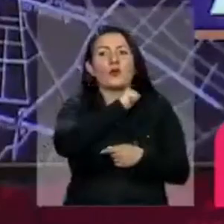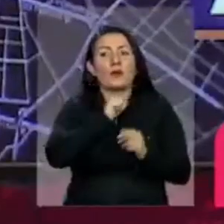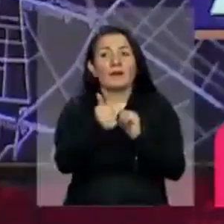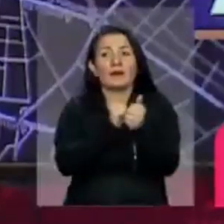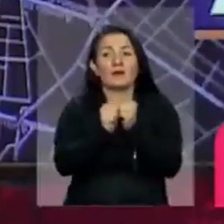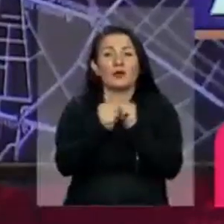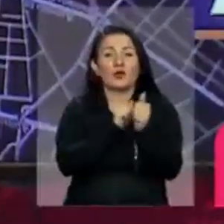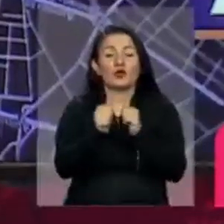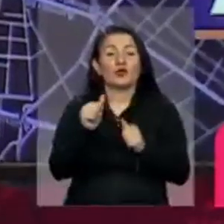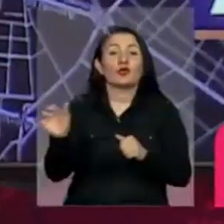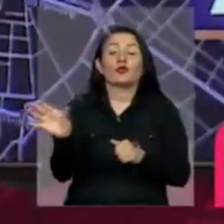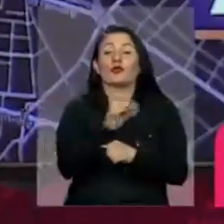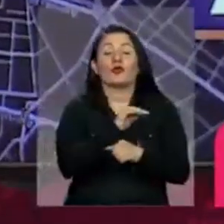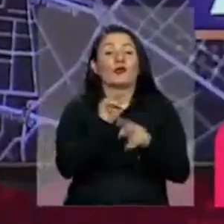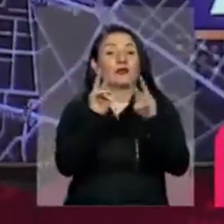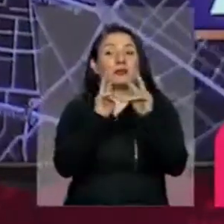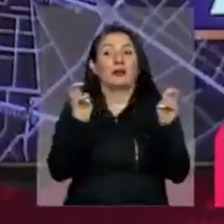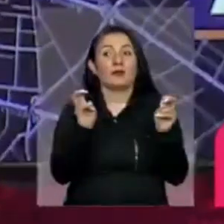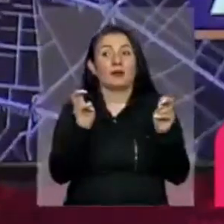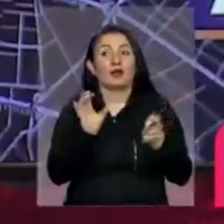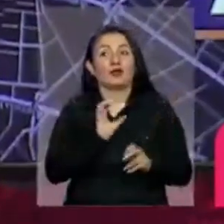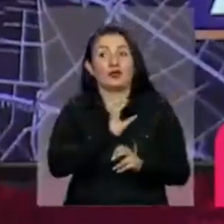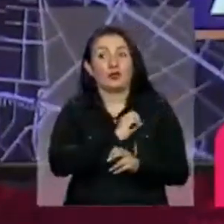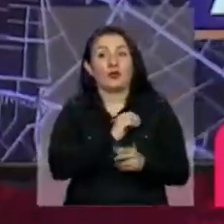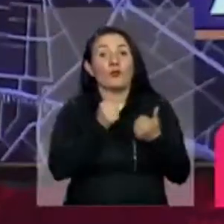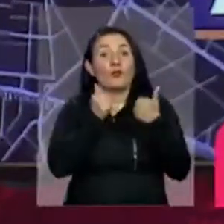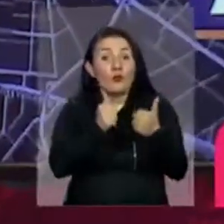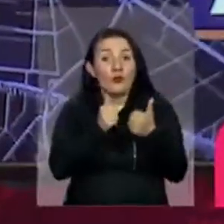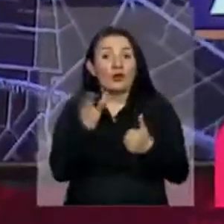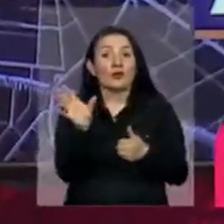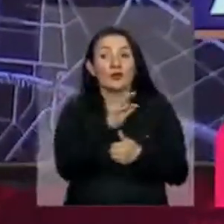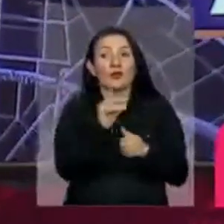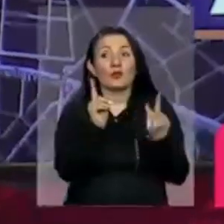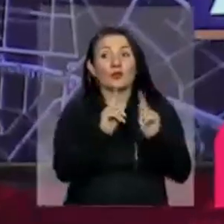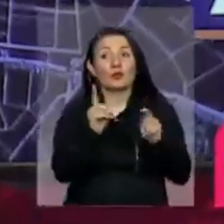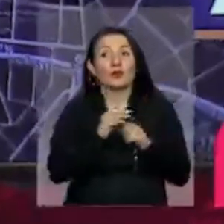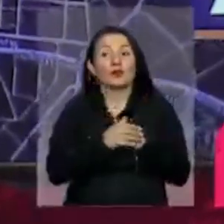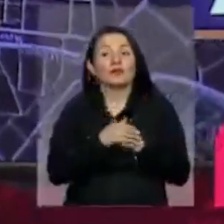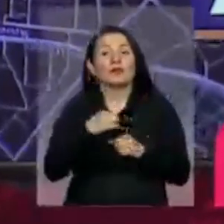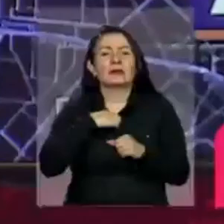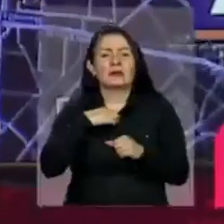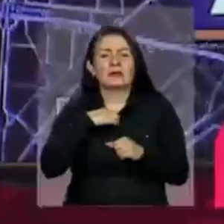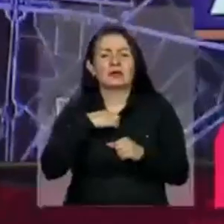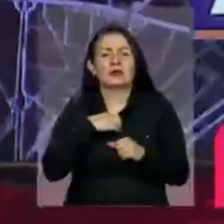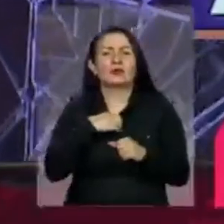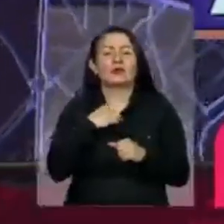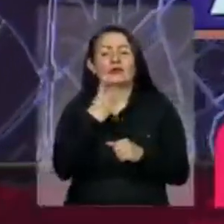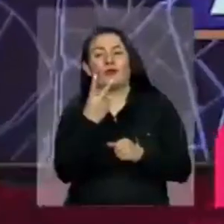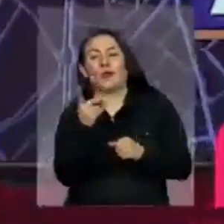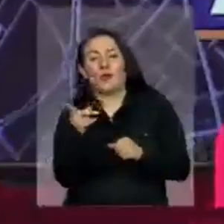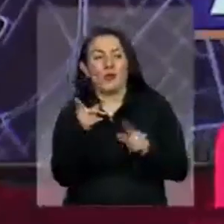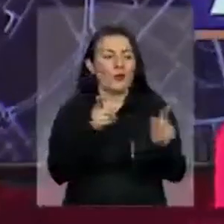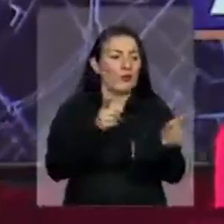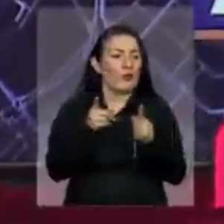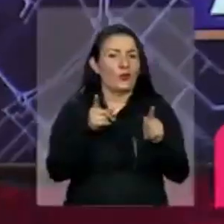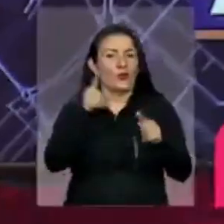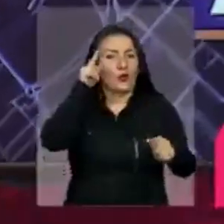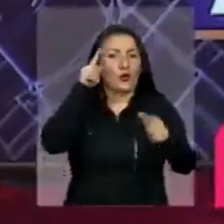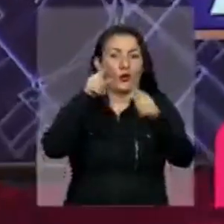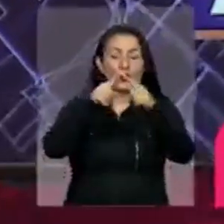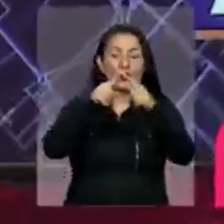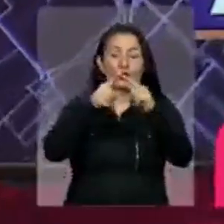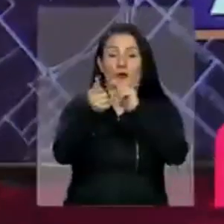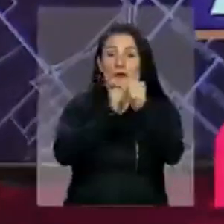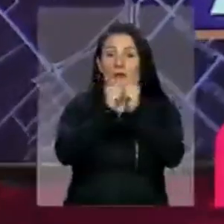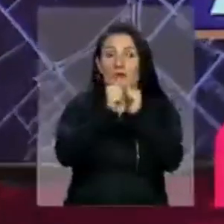deporte. Pasa de todo, lastimosamente no todo bueno. Tenemos esa dualidad entre todos los logros deportivos que están